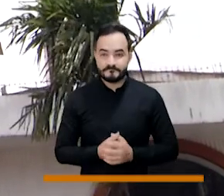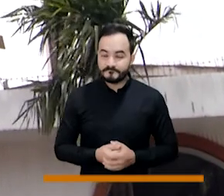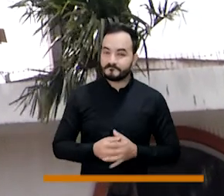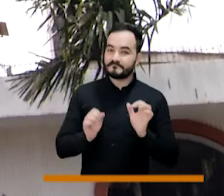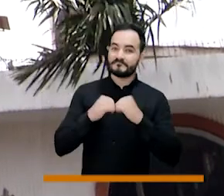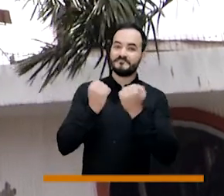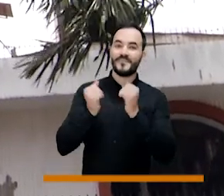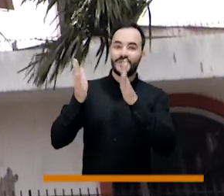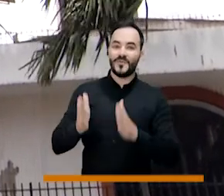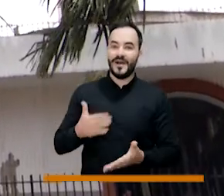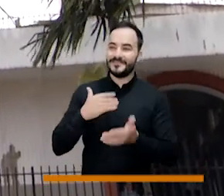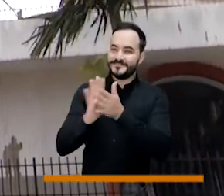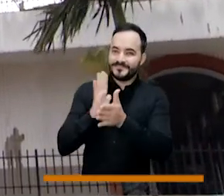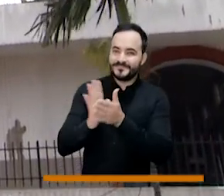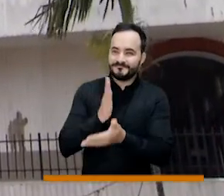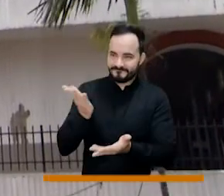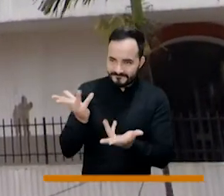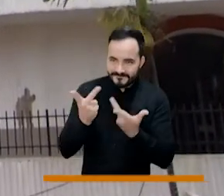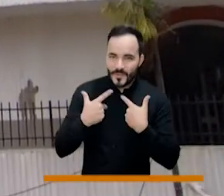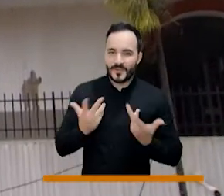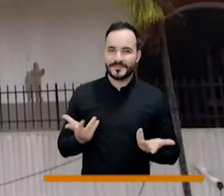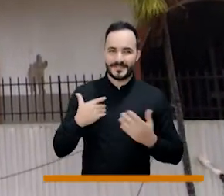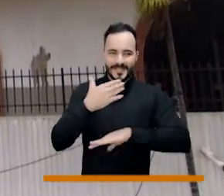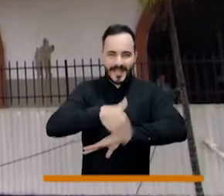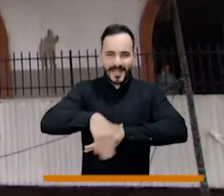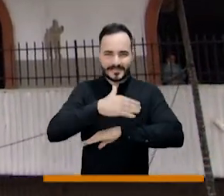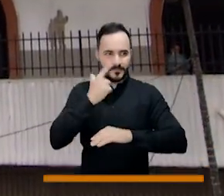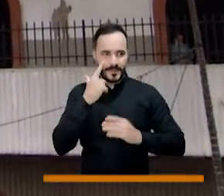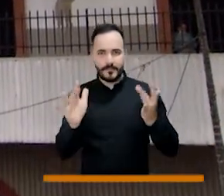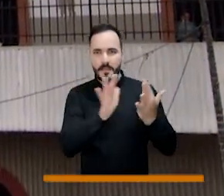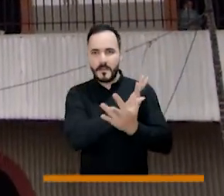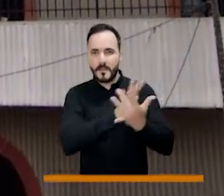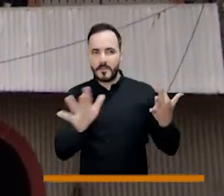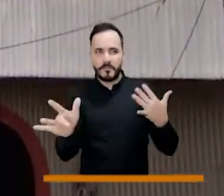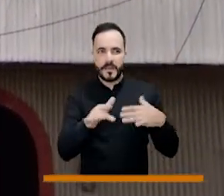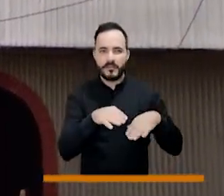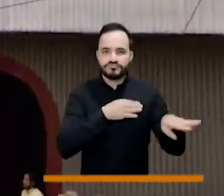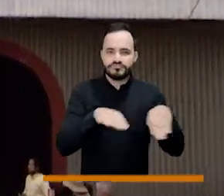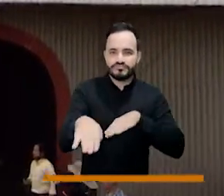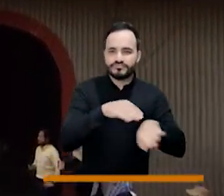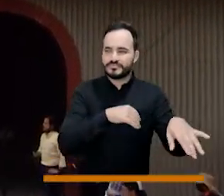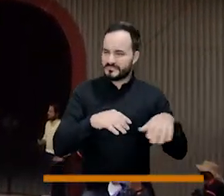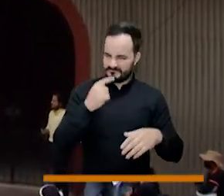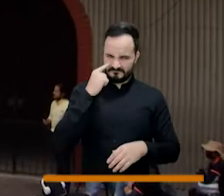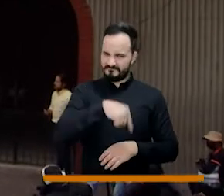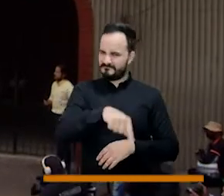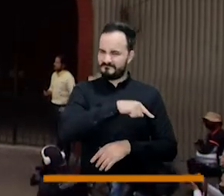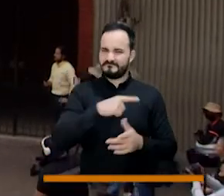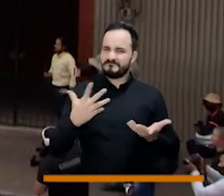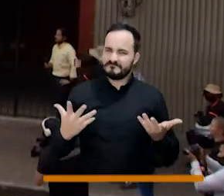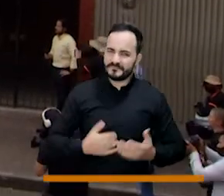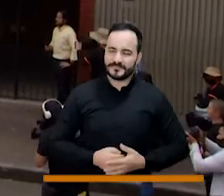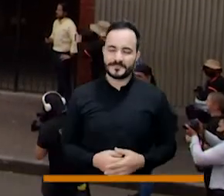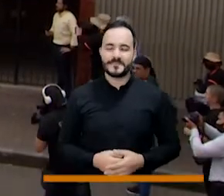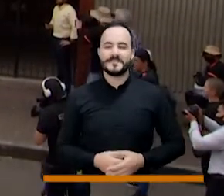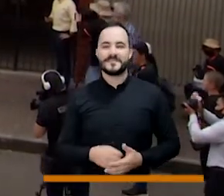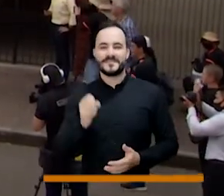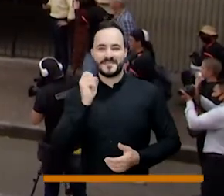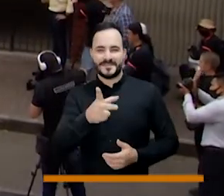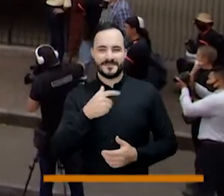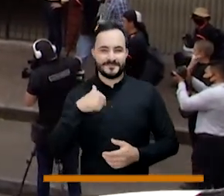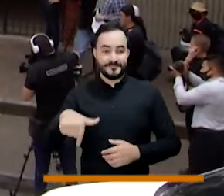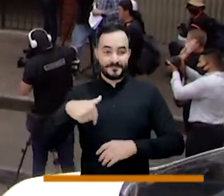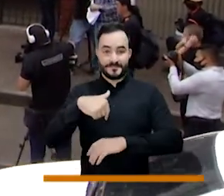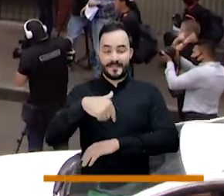Bueno, concejal, y entonces cuénteme, esta calle así como con tanto movimiento, ¿qué es aquí? Bueno,